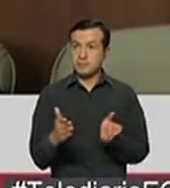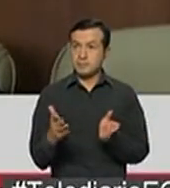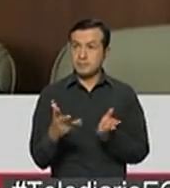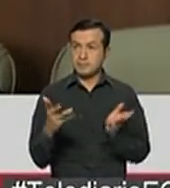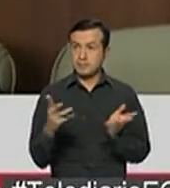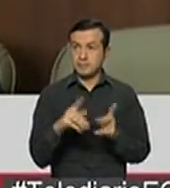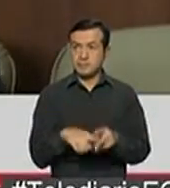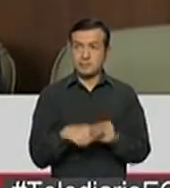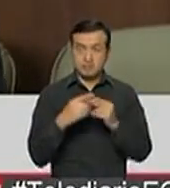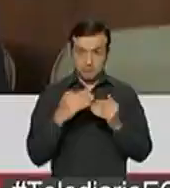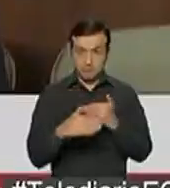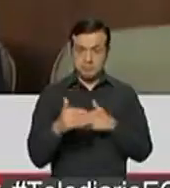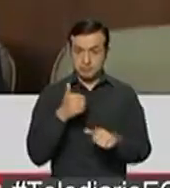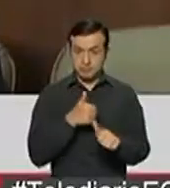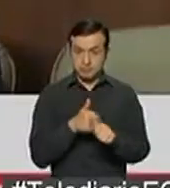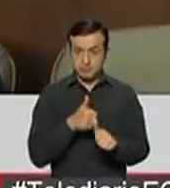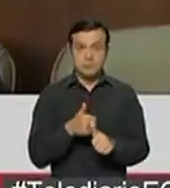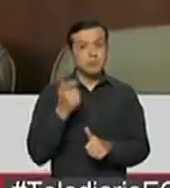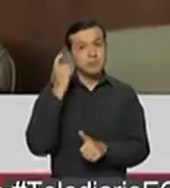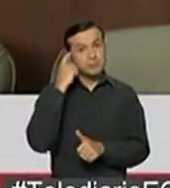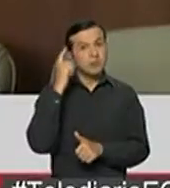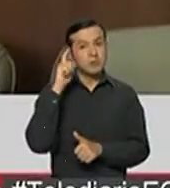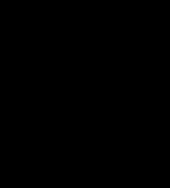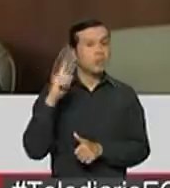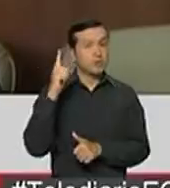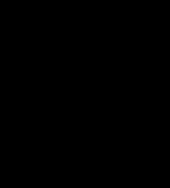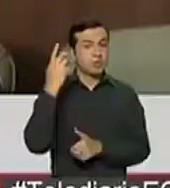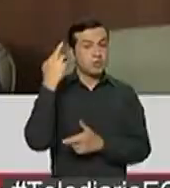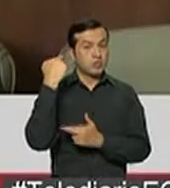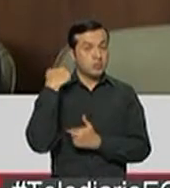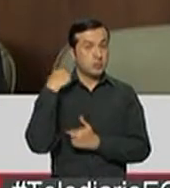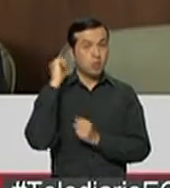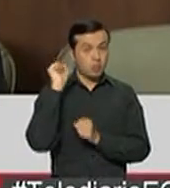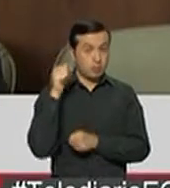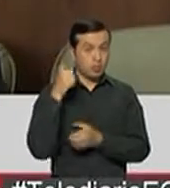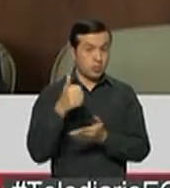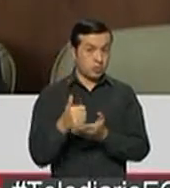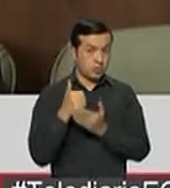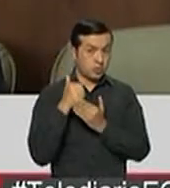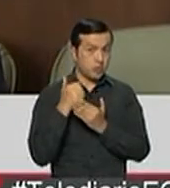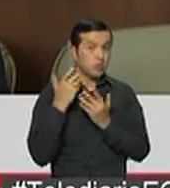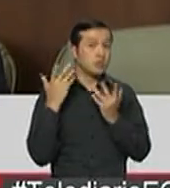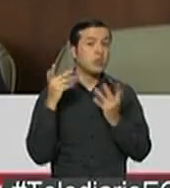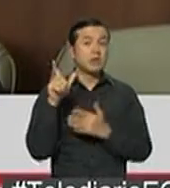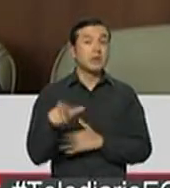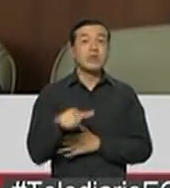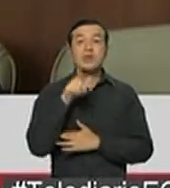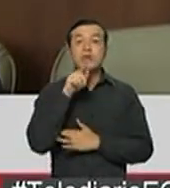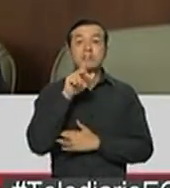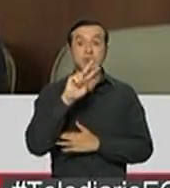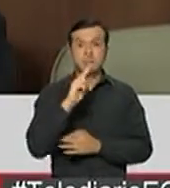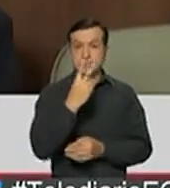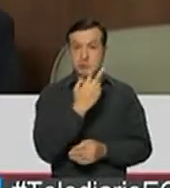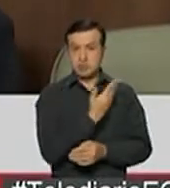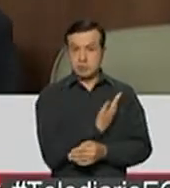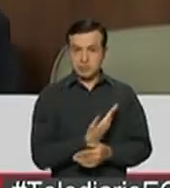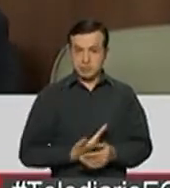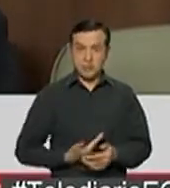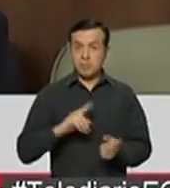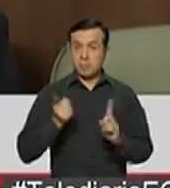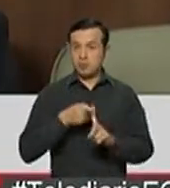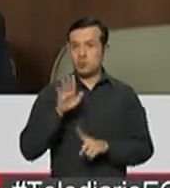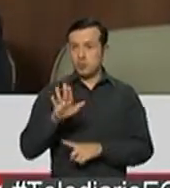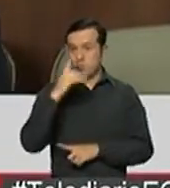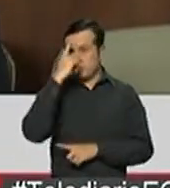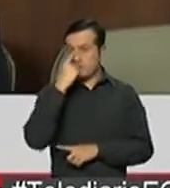que está por arrancar pronto. Creemos que el gran articulador en esta materia debe ser el vicepresidente, primero por su perfil, porque es un hombre